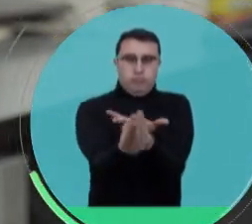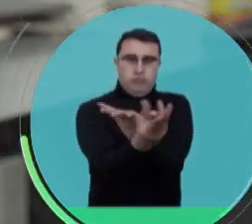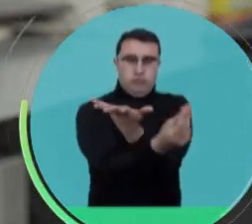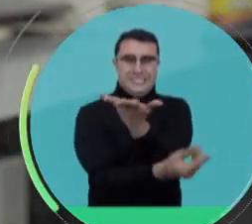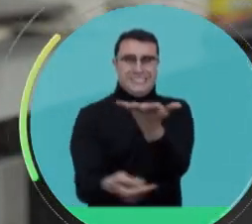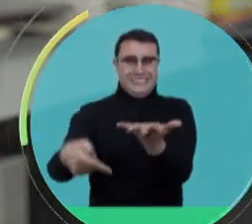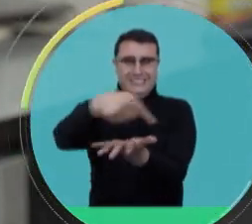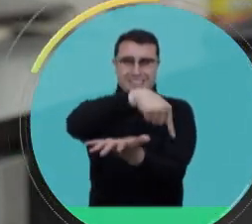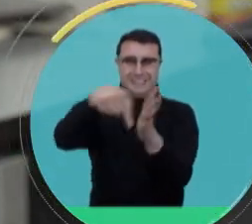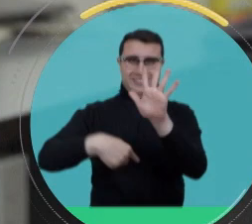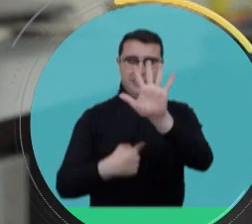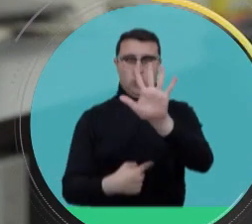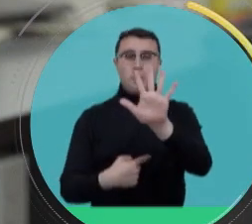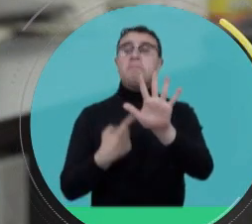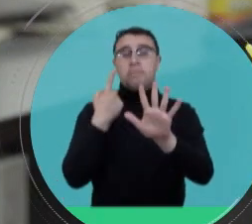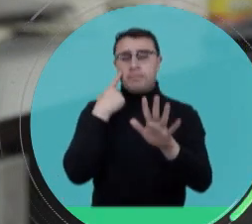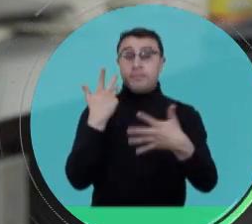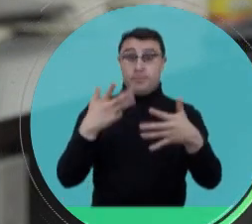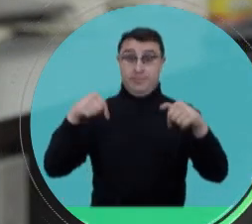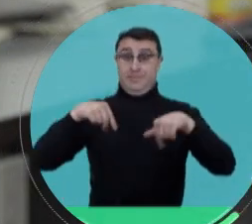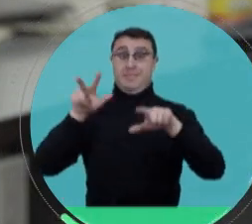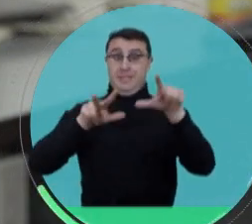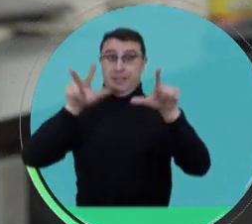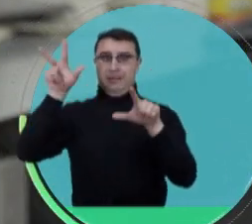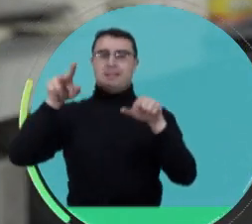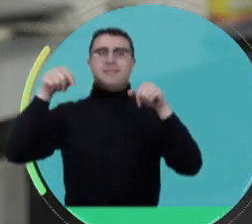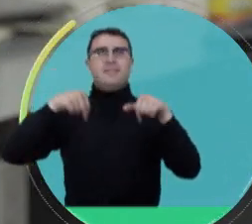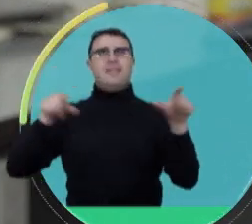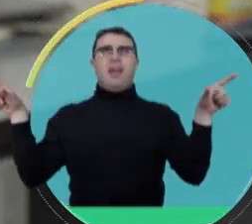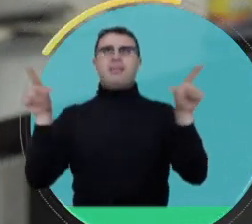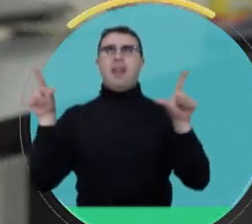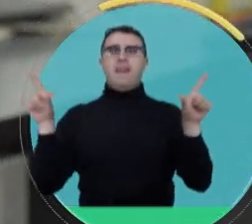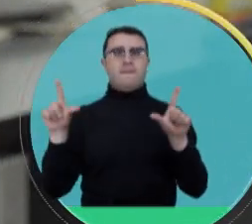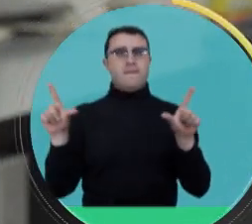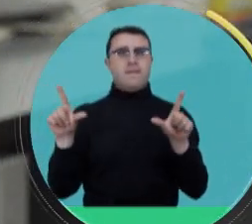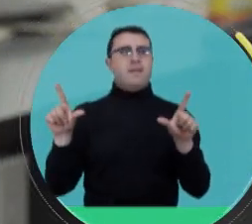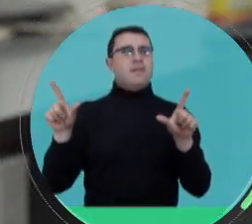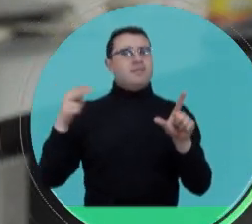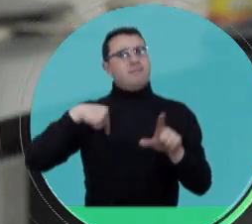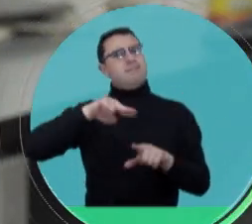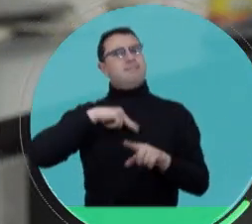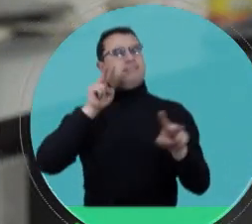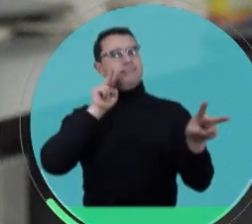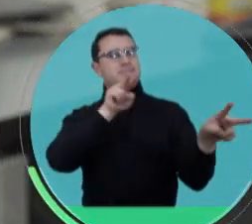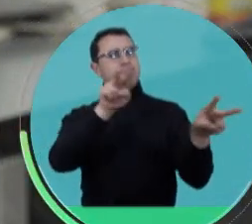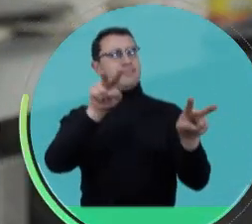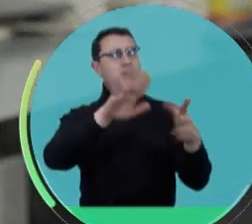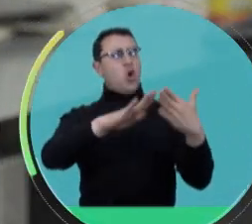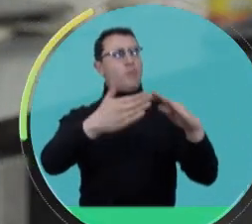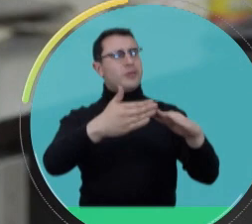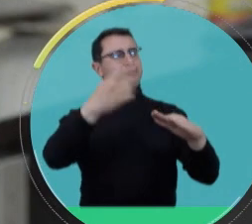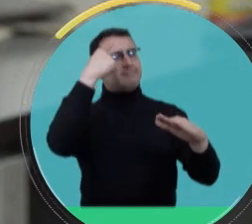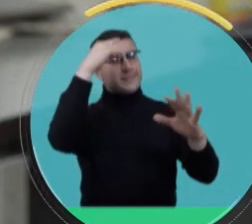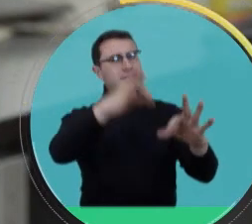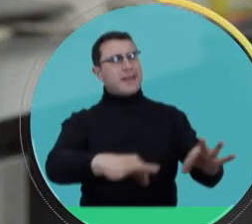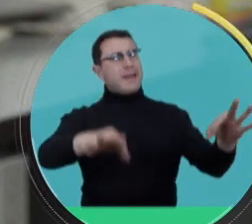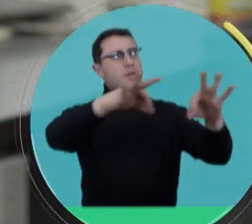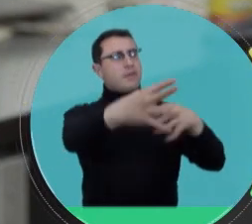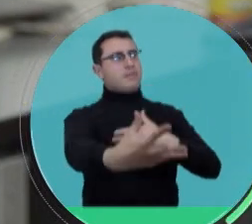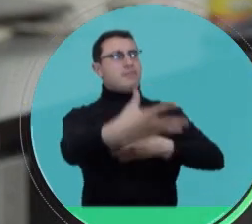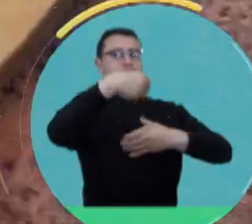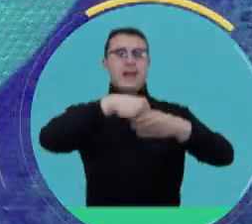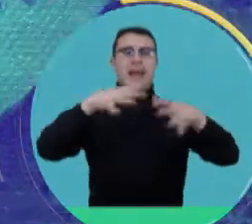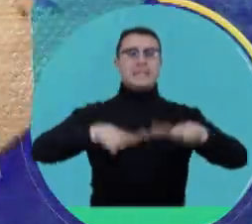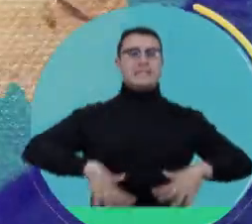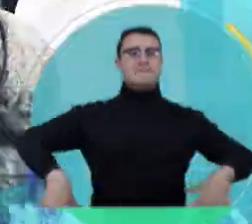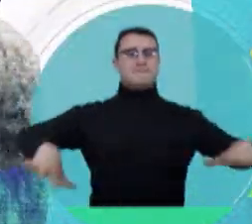nosotros este año eh Y es efectivamente Canal 13 es un canal que valora